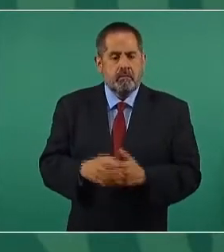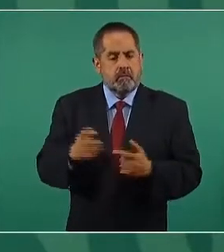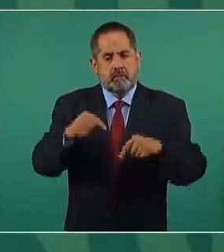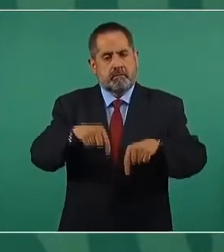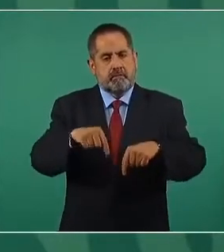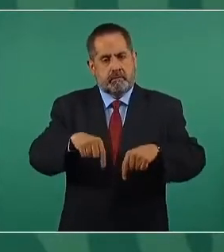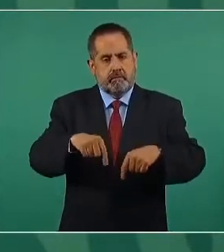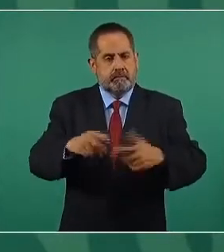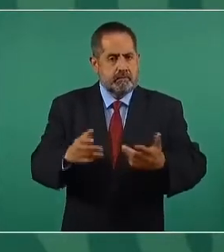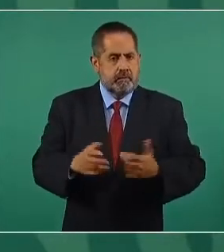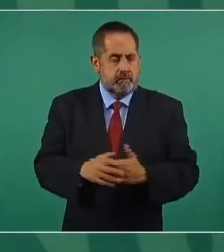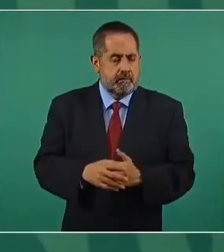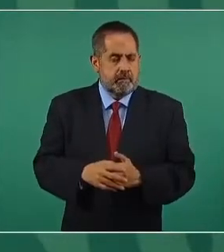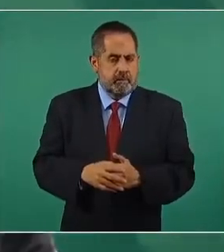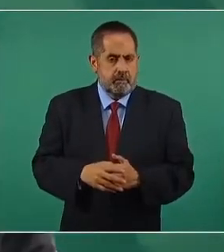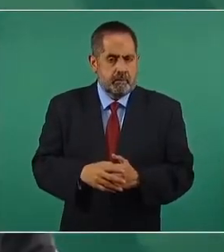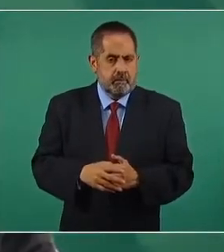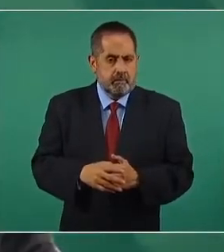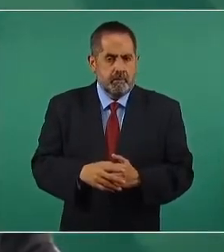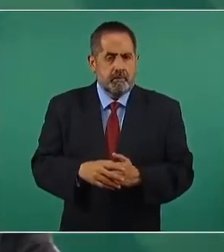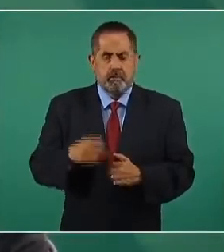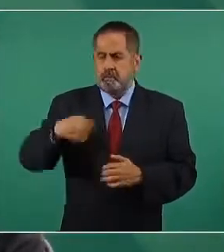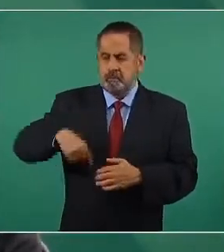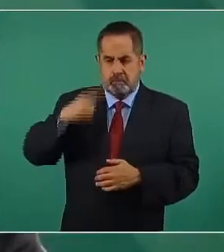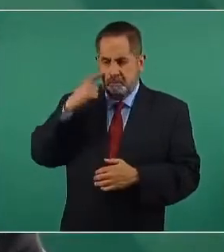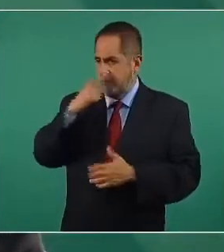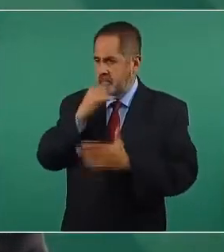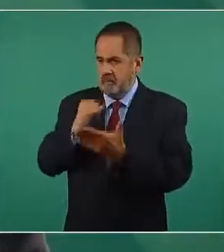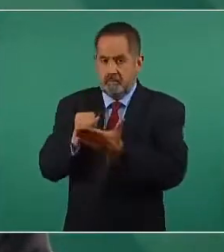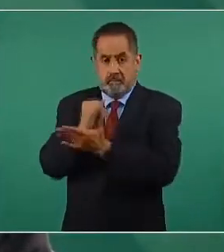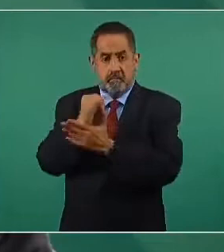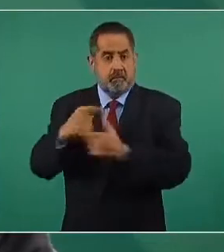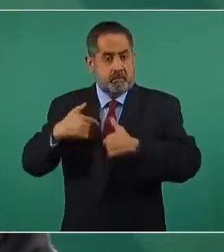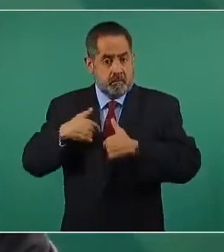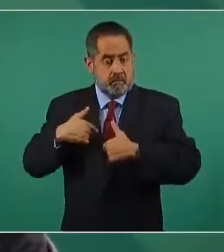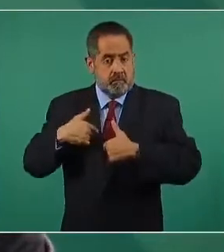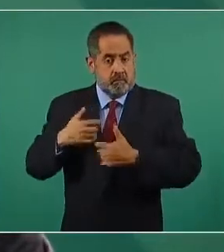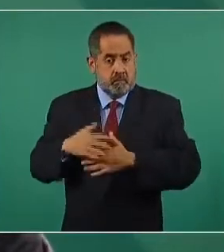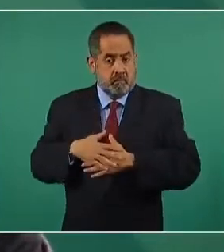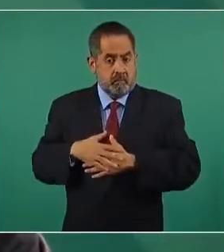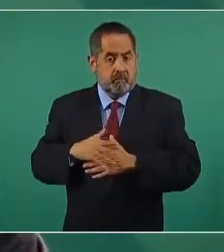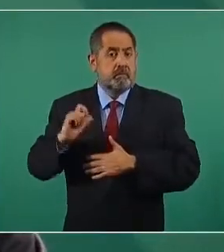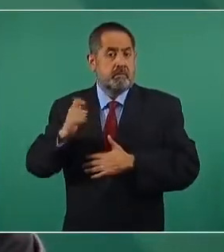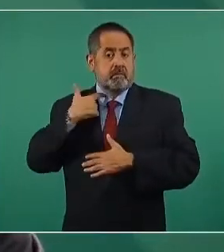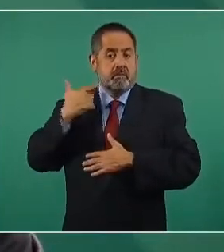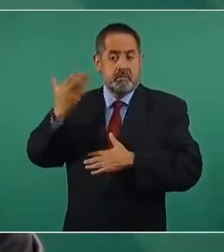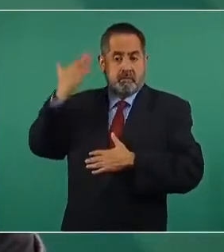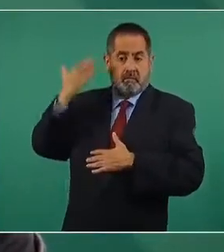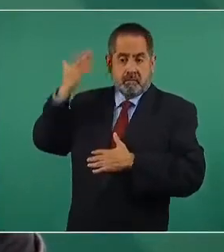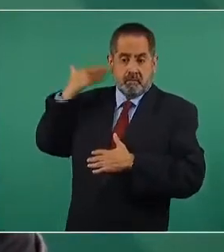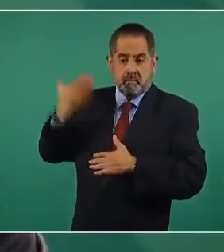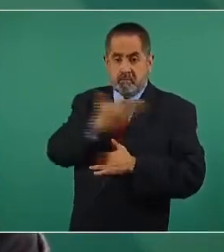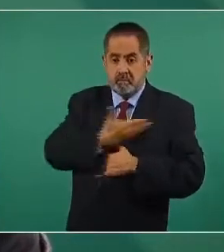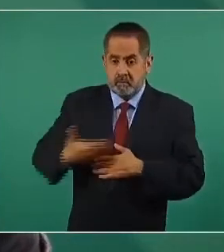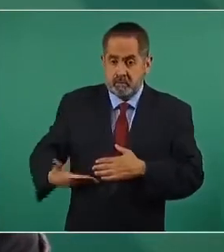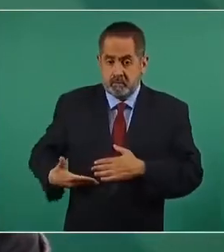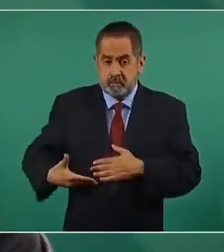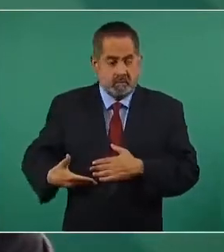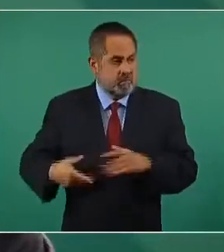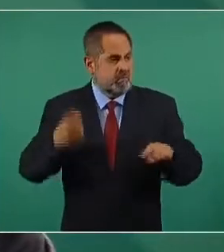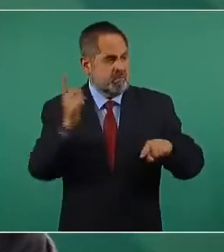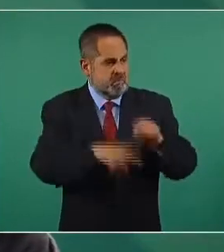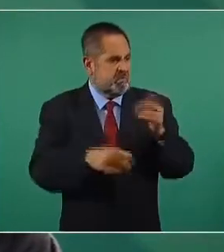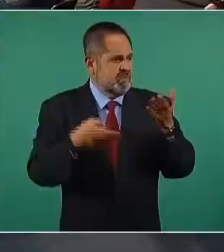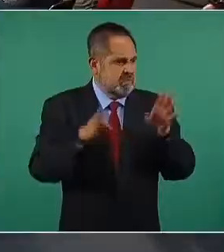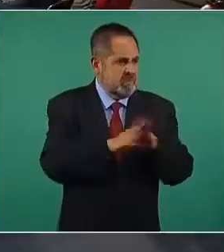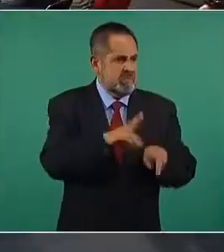Aquí, por decisión de los presidentes, se cancelan